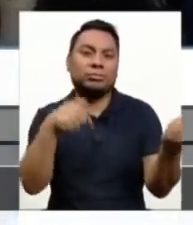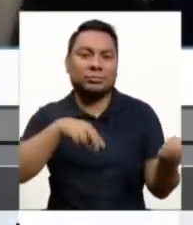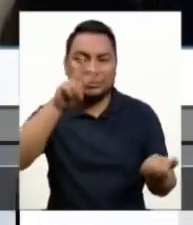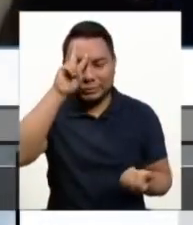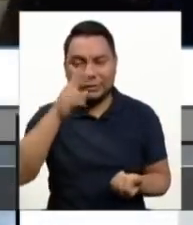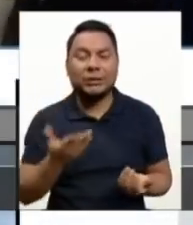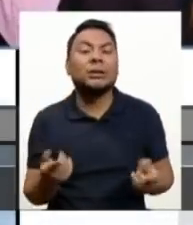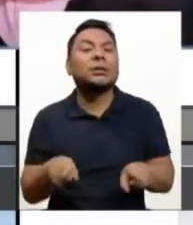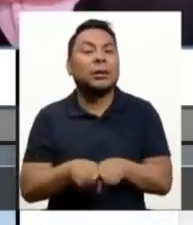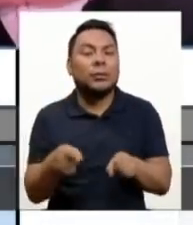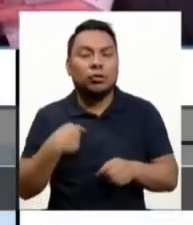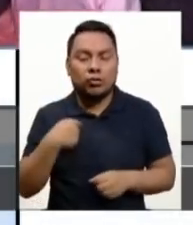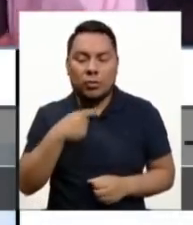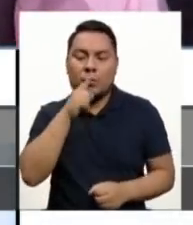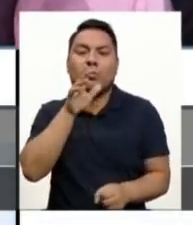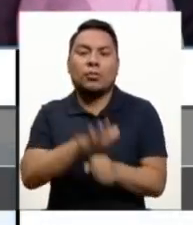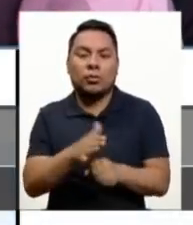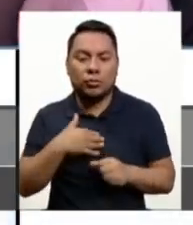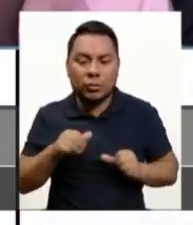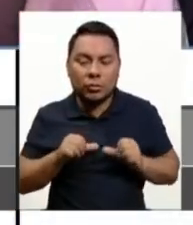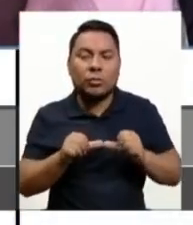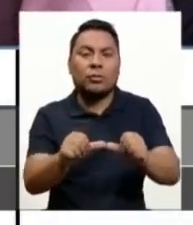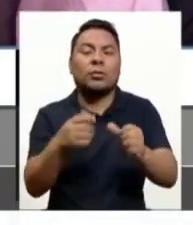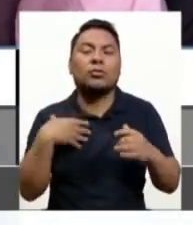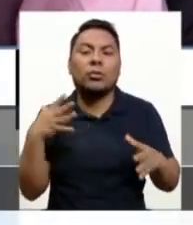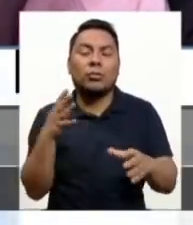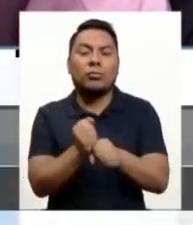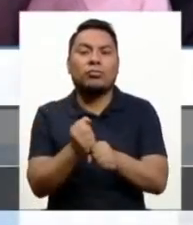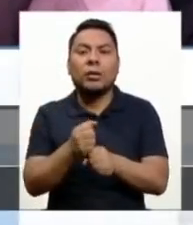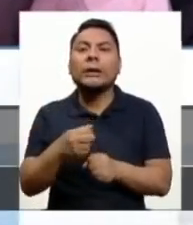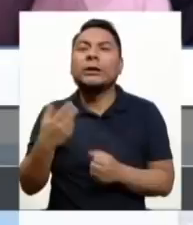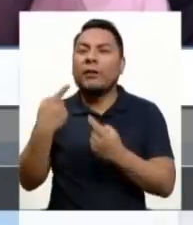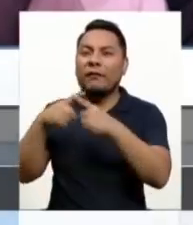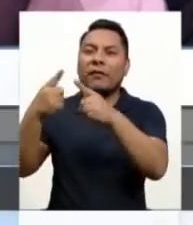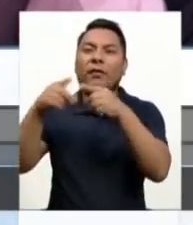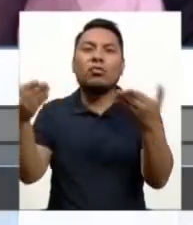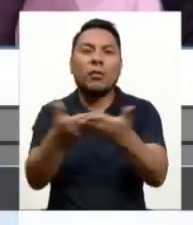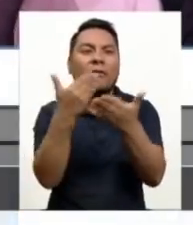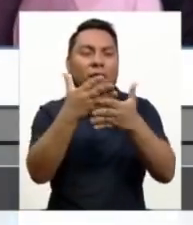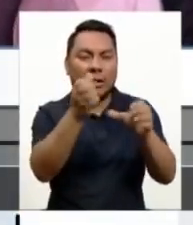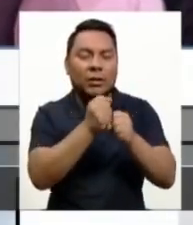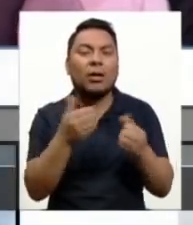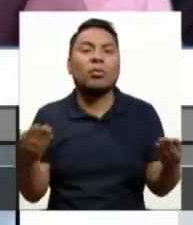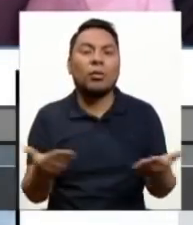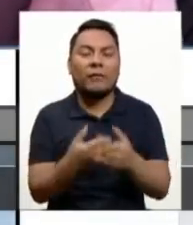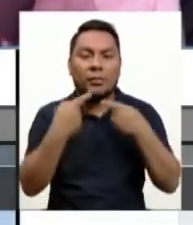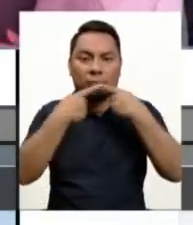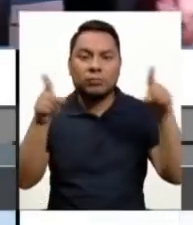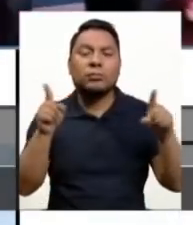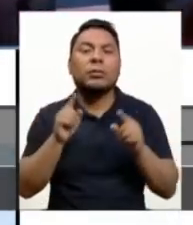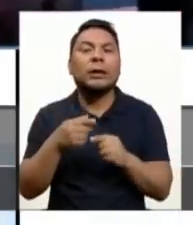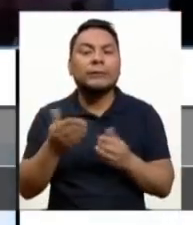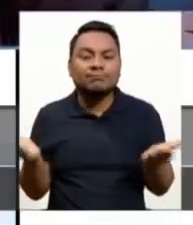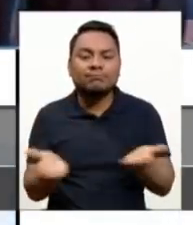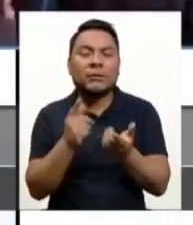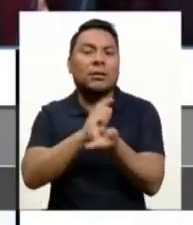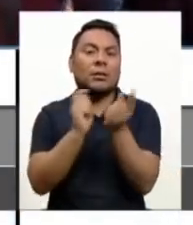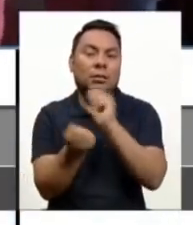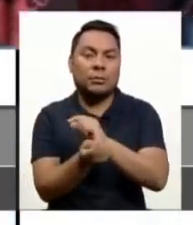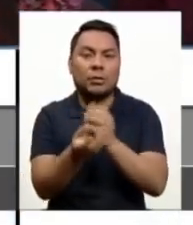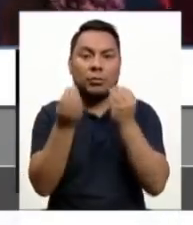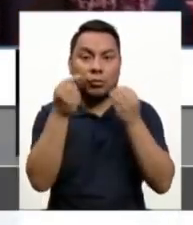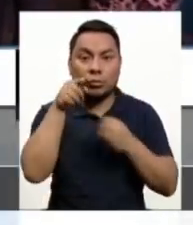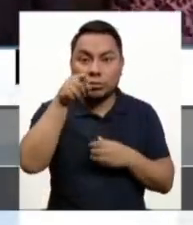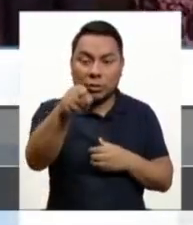resta comprometerme que continuaremos tomando riesgos, marcando la diferencia e inspirando el cambio. Porque tanto ustedes